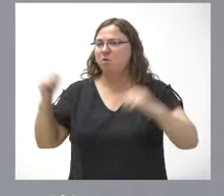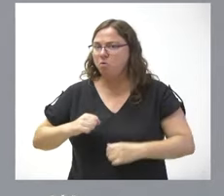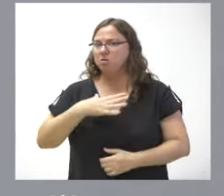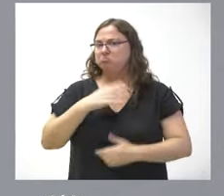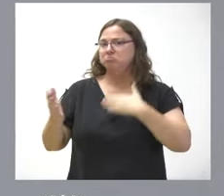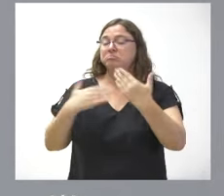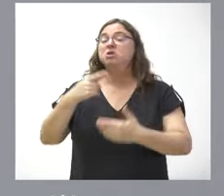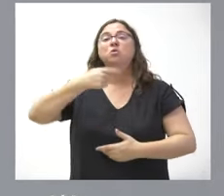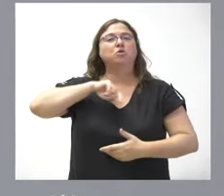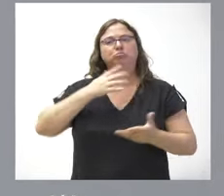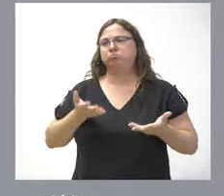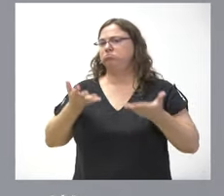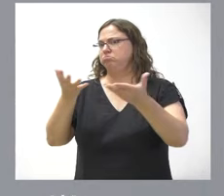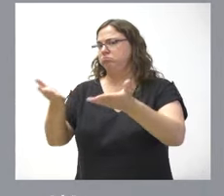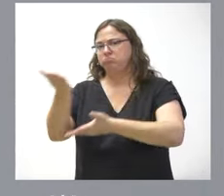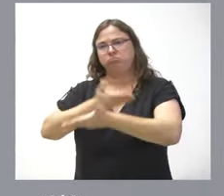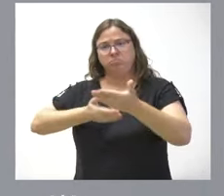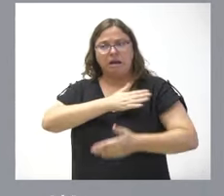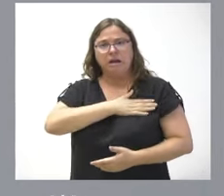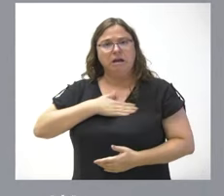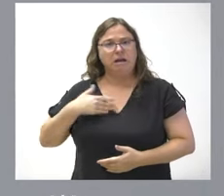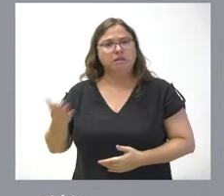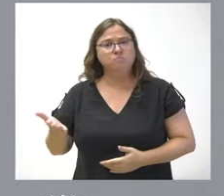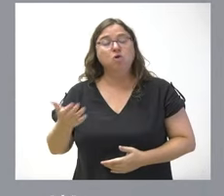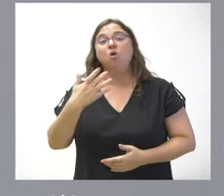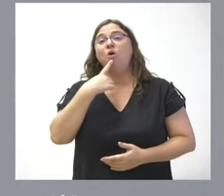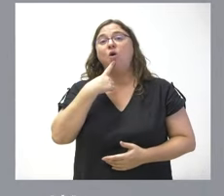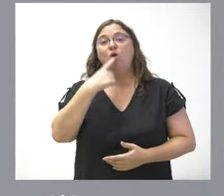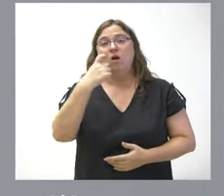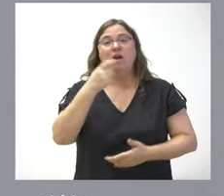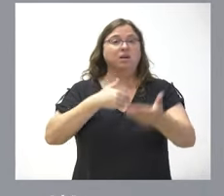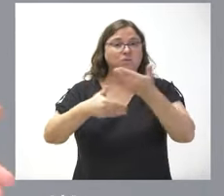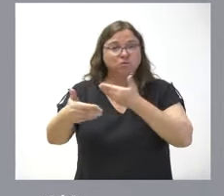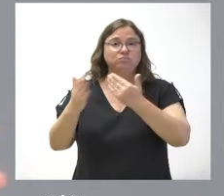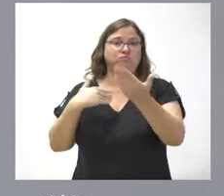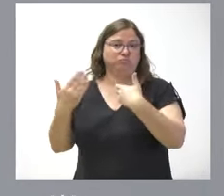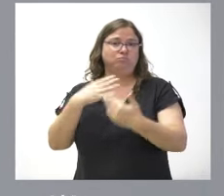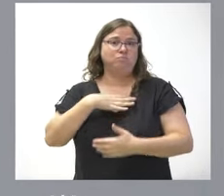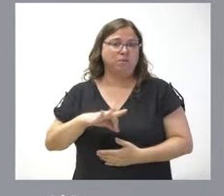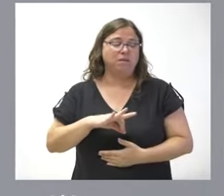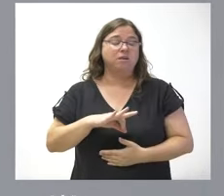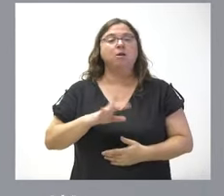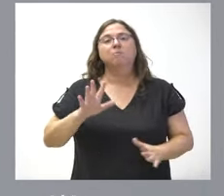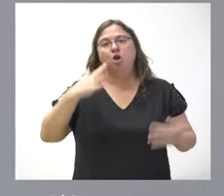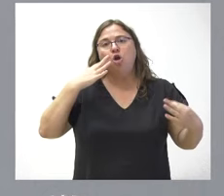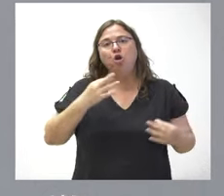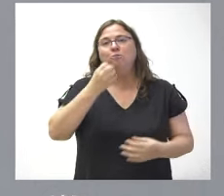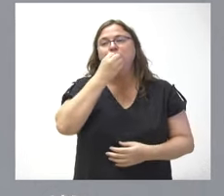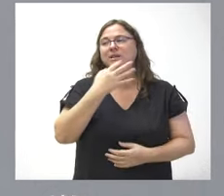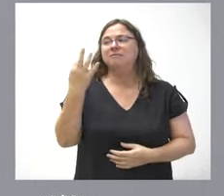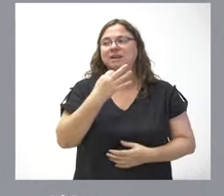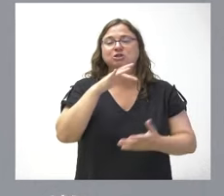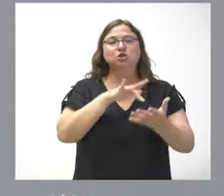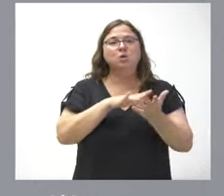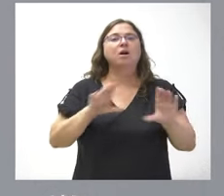mantenemos la mano tendida en esa dirección y ojalá se pueda producir pero también lógicamente pues Sería bueno encontrar un